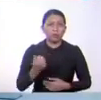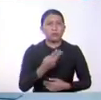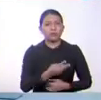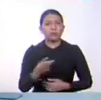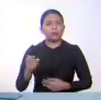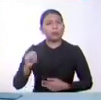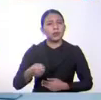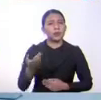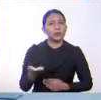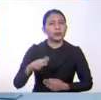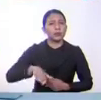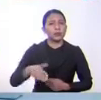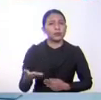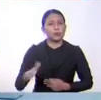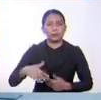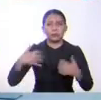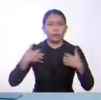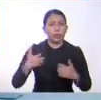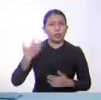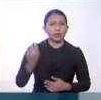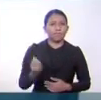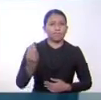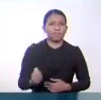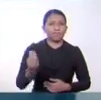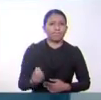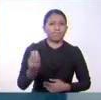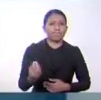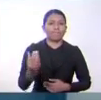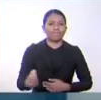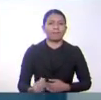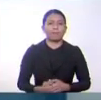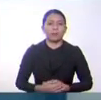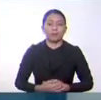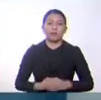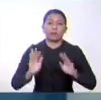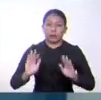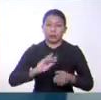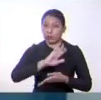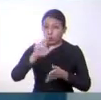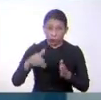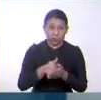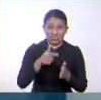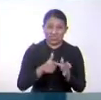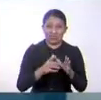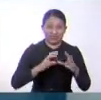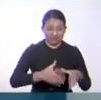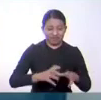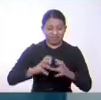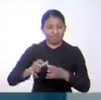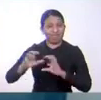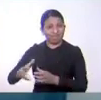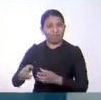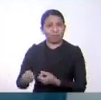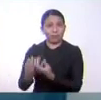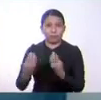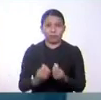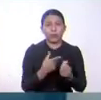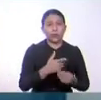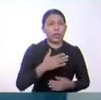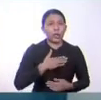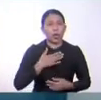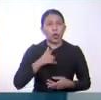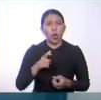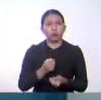podamos utilizar en la vida cotidiana. Ahora, todas estas estructuras vegetales tienen su origen, o